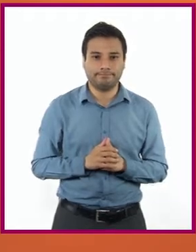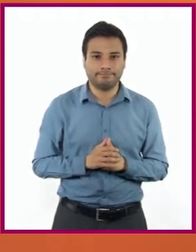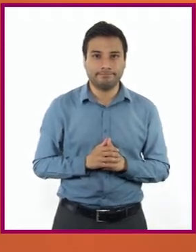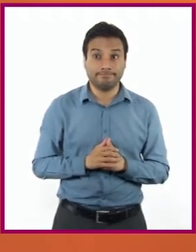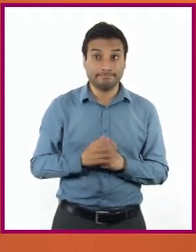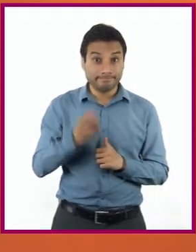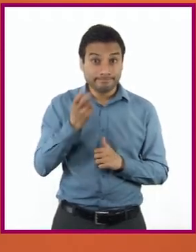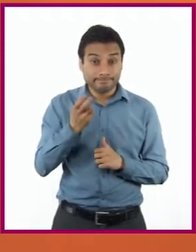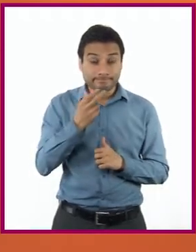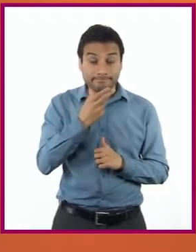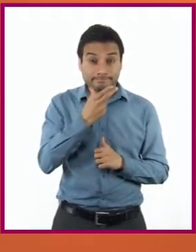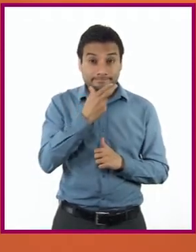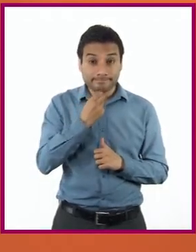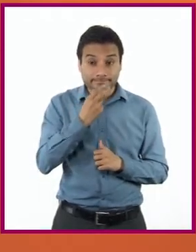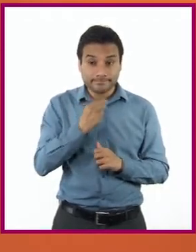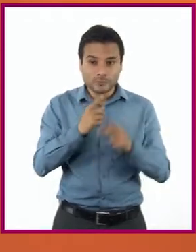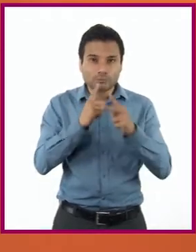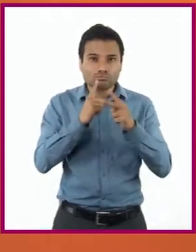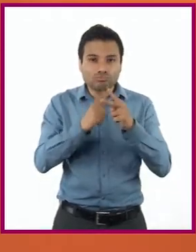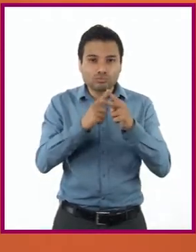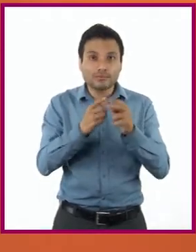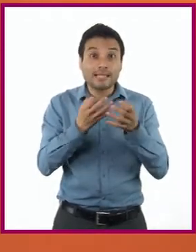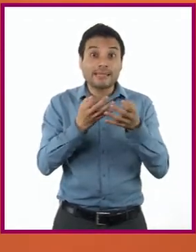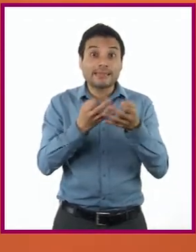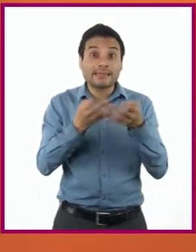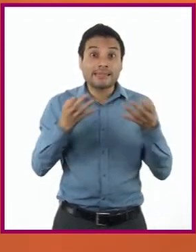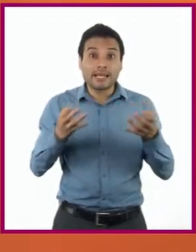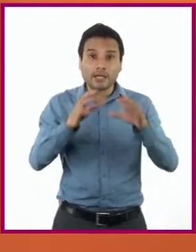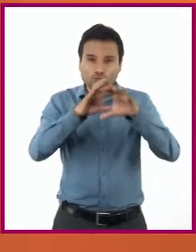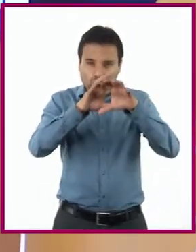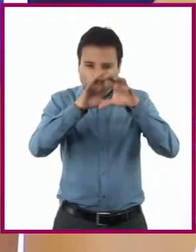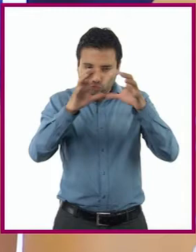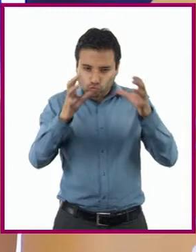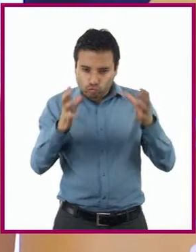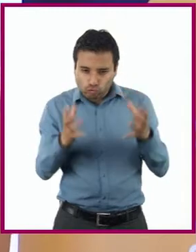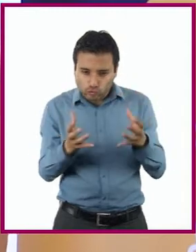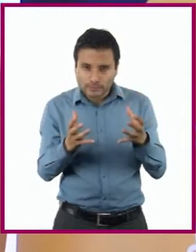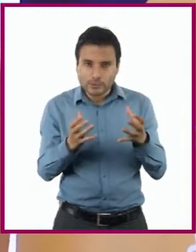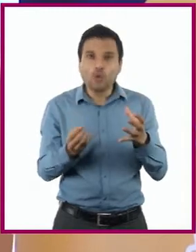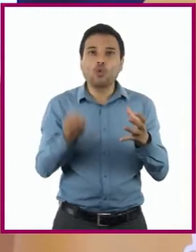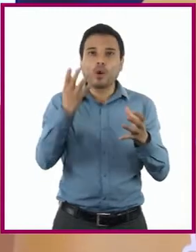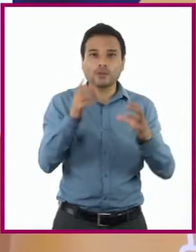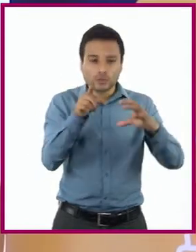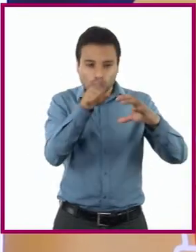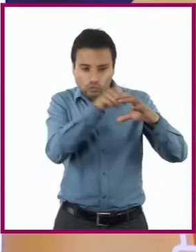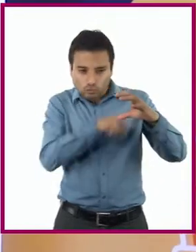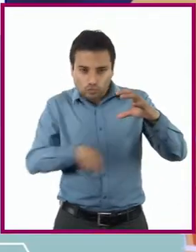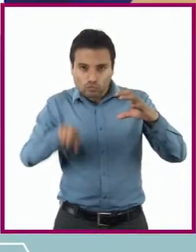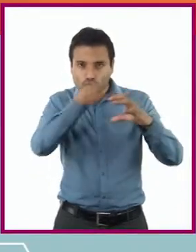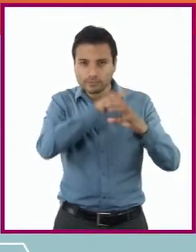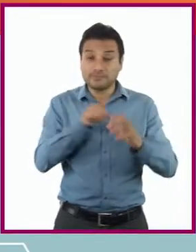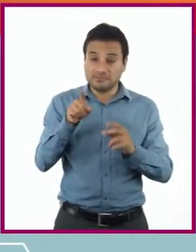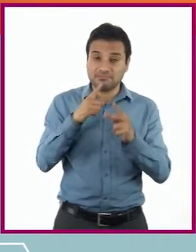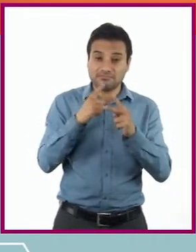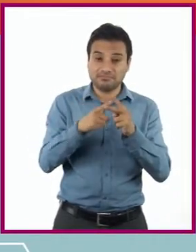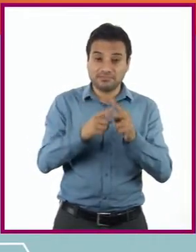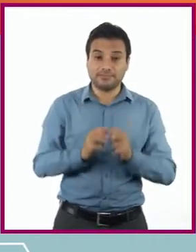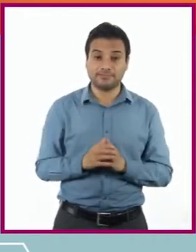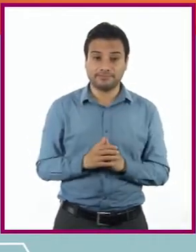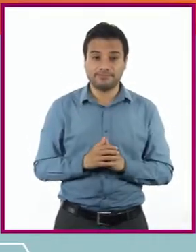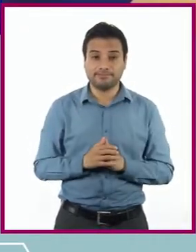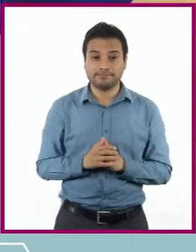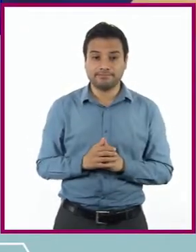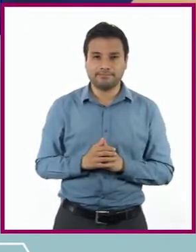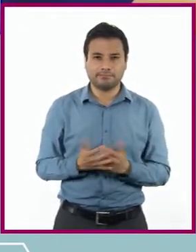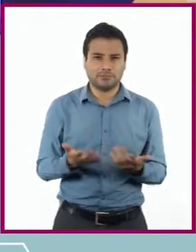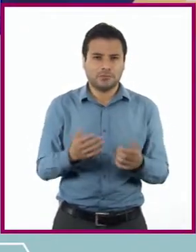Eratóstenes, él fue el que calculó la circunferencia de la Tierra, ¿no es verdad? Así fue. Él calculó la circunferencia